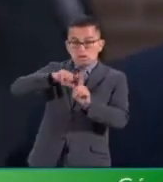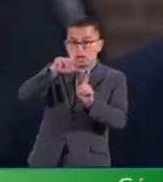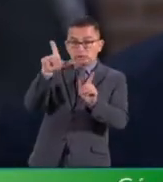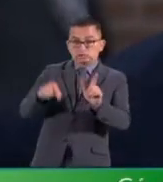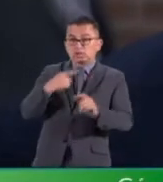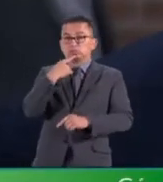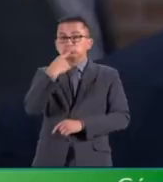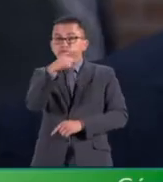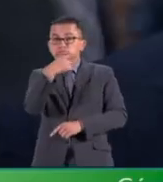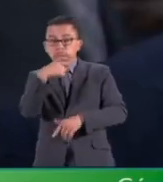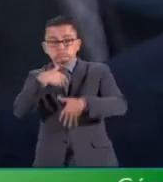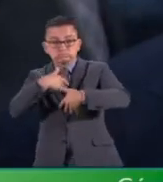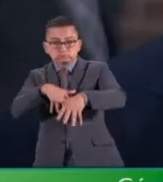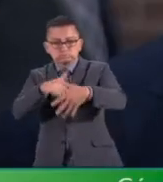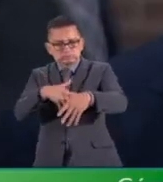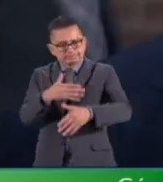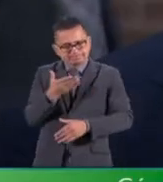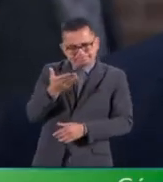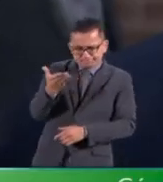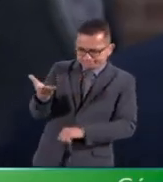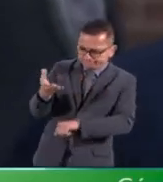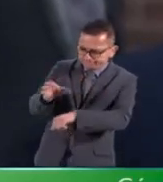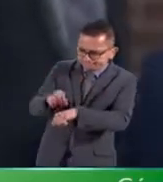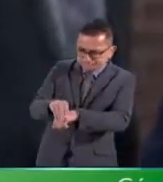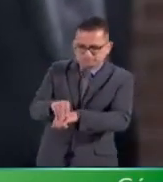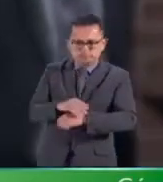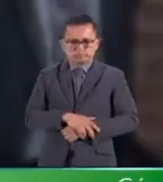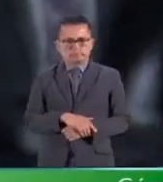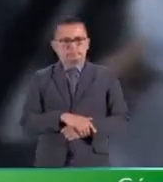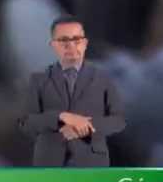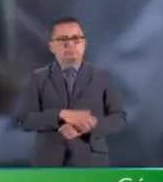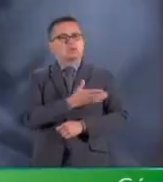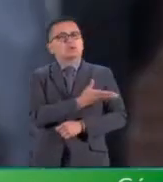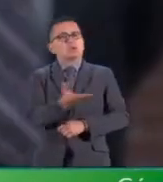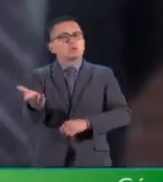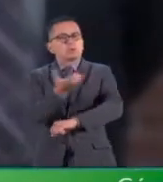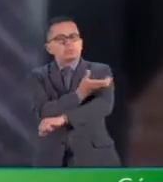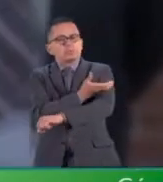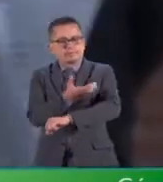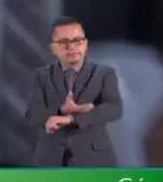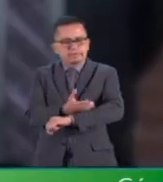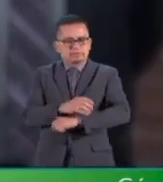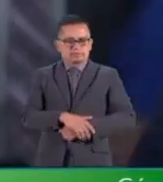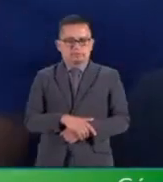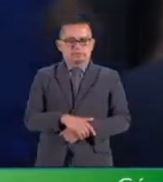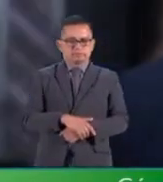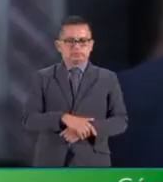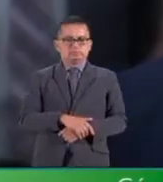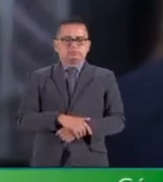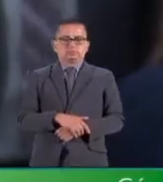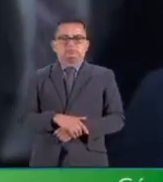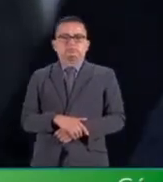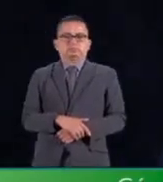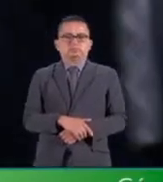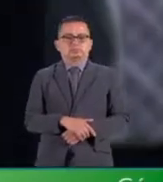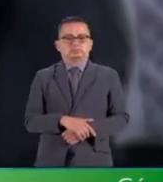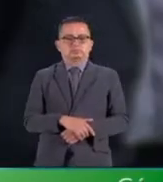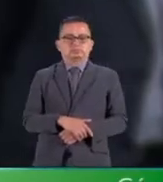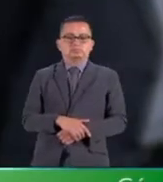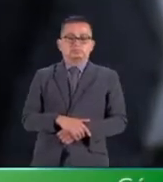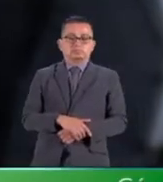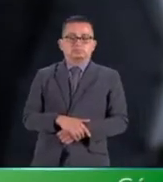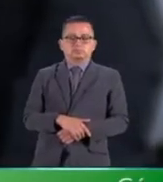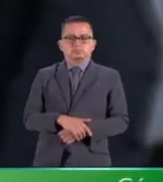Compañeras y compañeros, quisiera creer, como último acto de